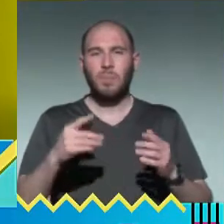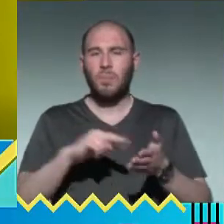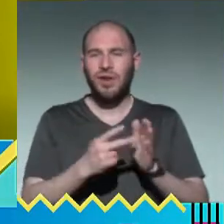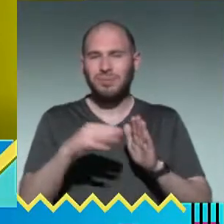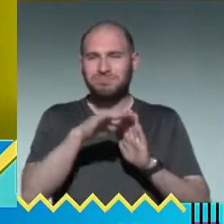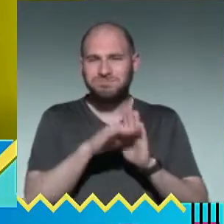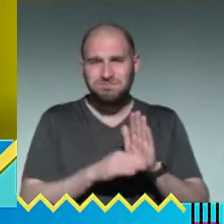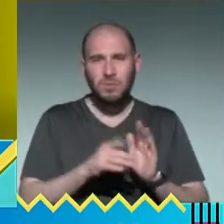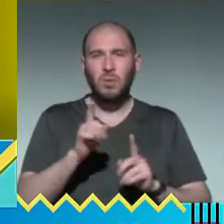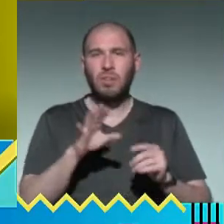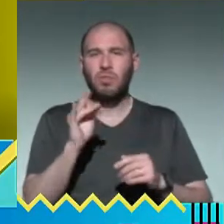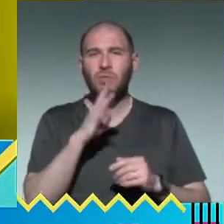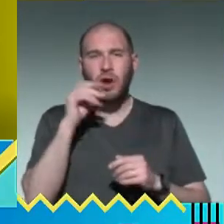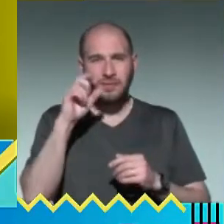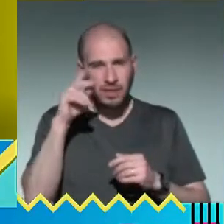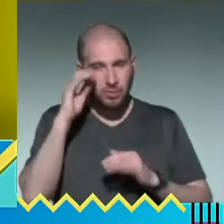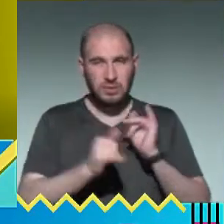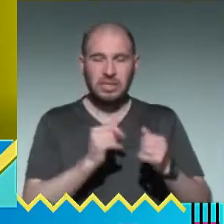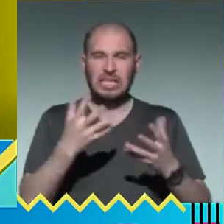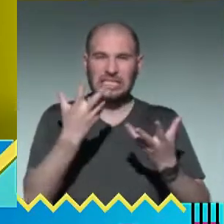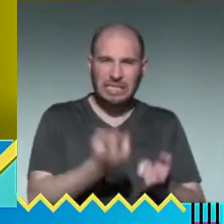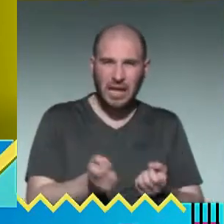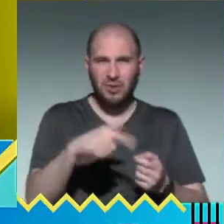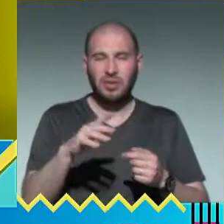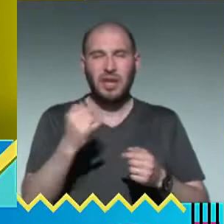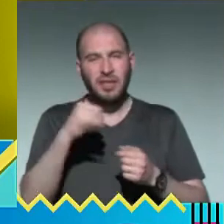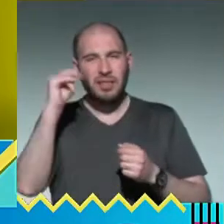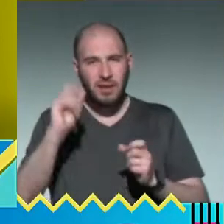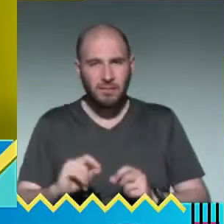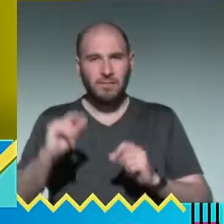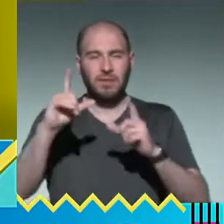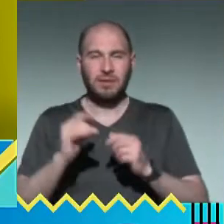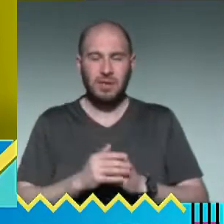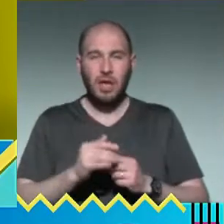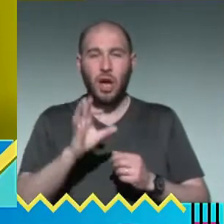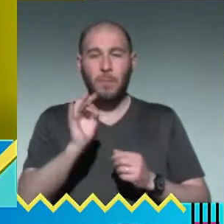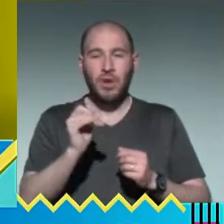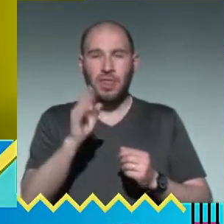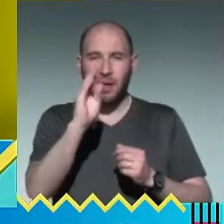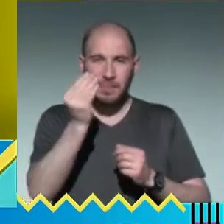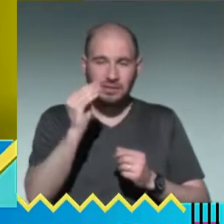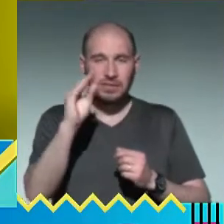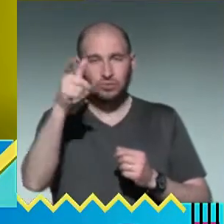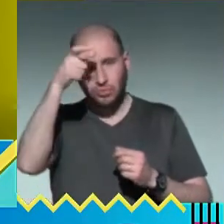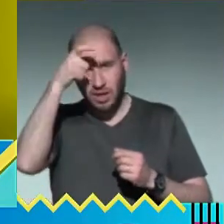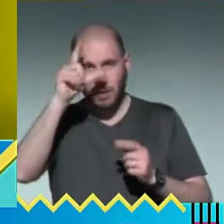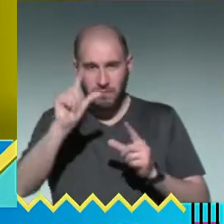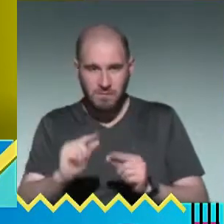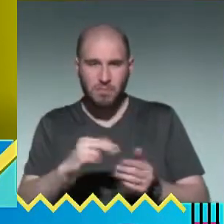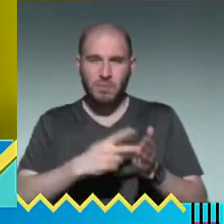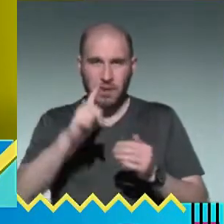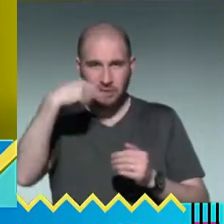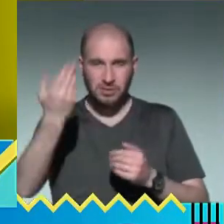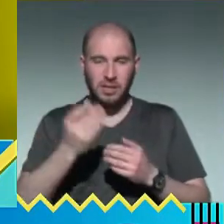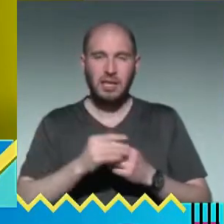que decía Duhovne? Bueno, la sequía, la suba de la tasa de interés, las caídas en las monedas de Brasil y Turquía, ¿sí?, factores externos, la